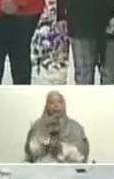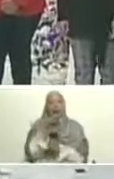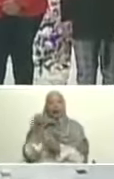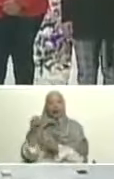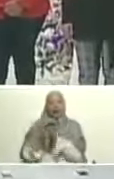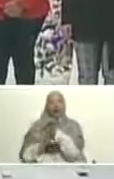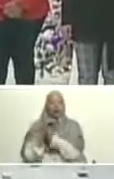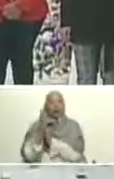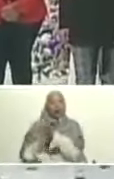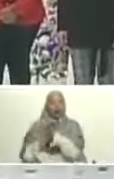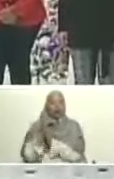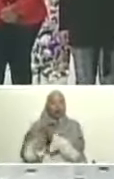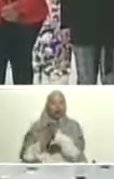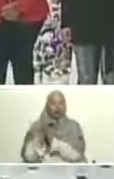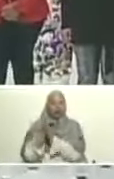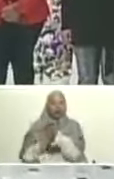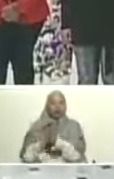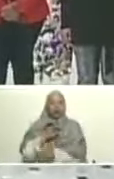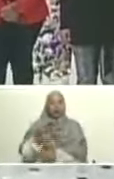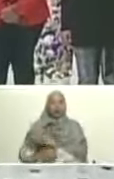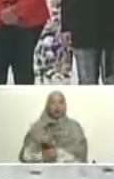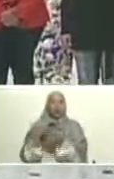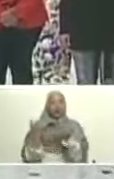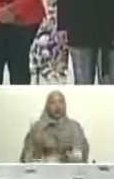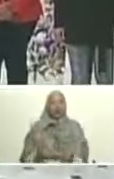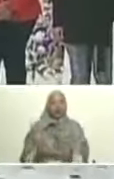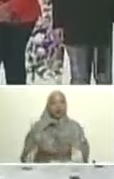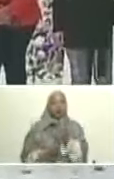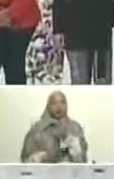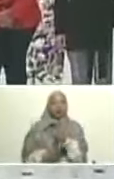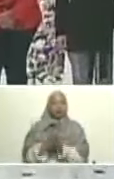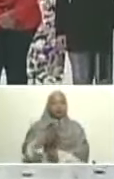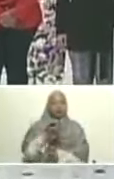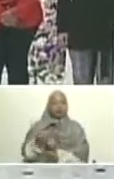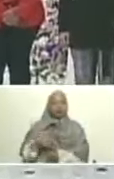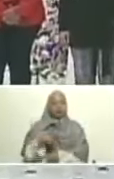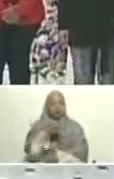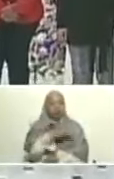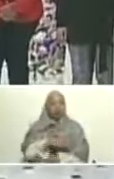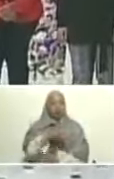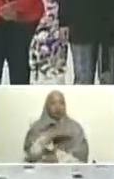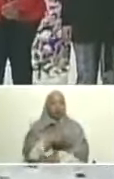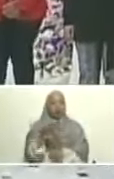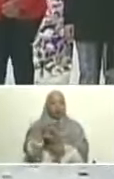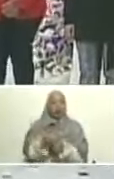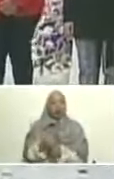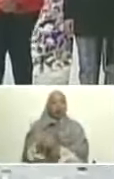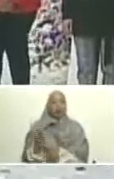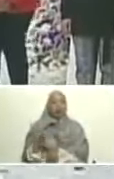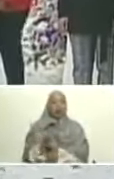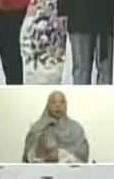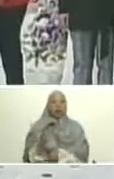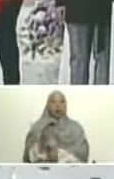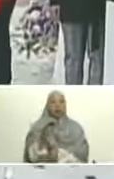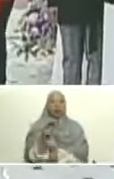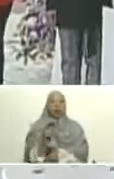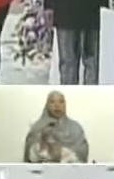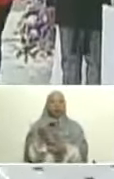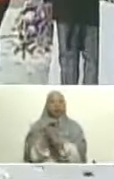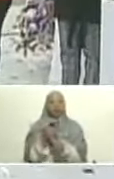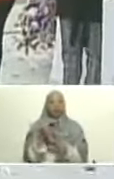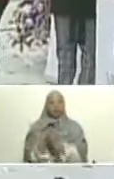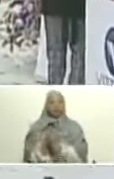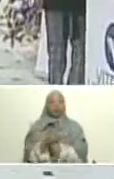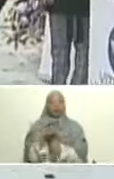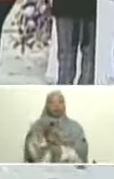programa que estamos nosotros llevando adelante en la gran misión Venezuela Mujer. Crédito entregado a